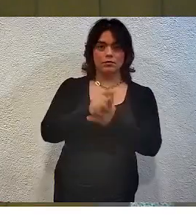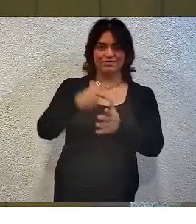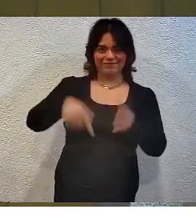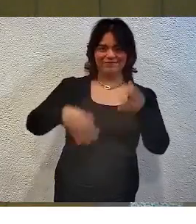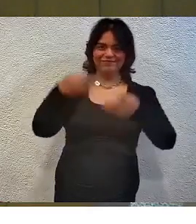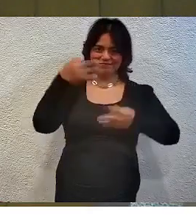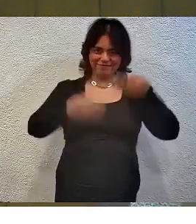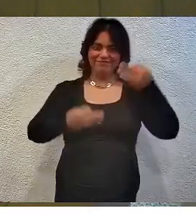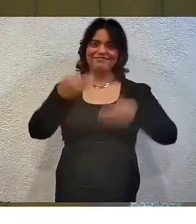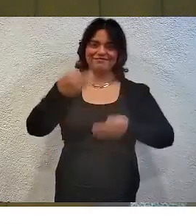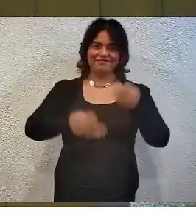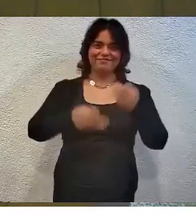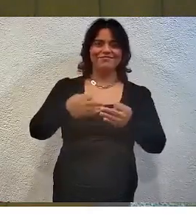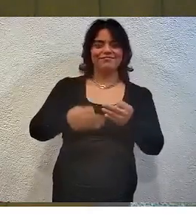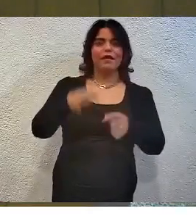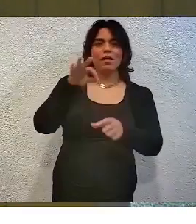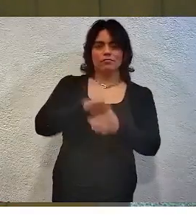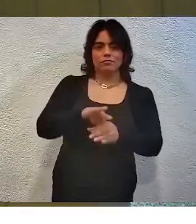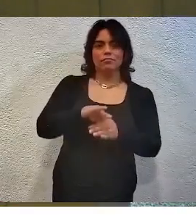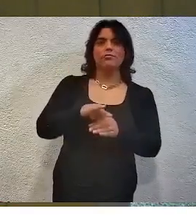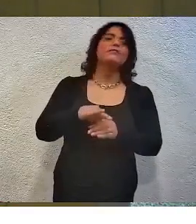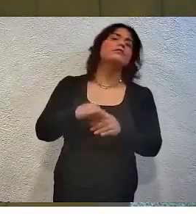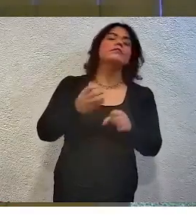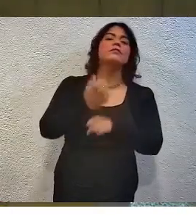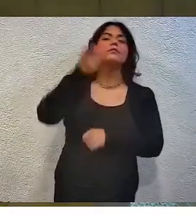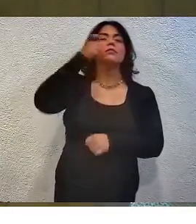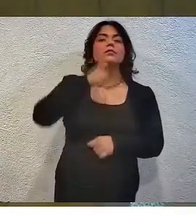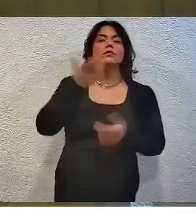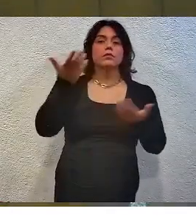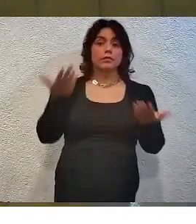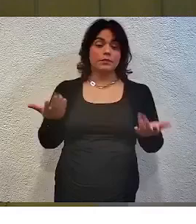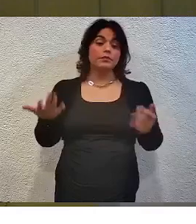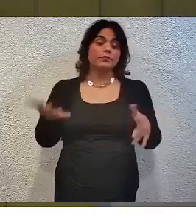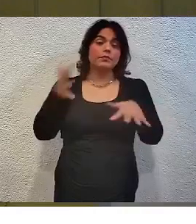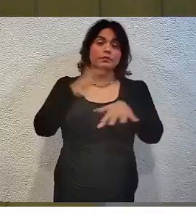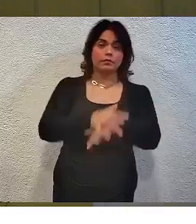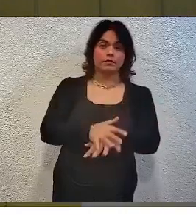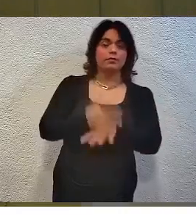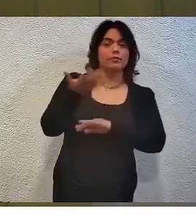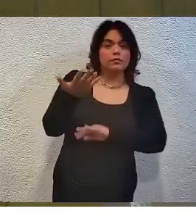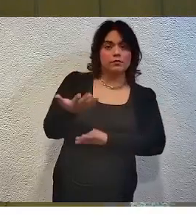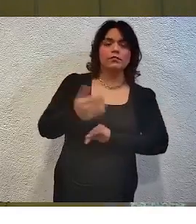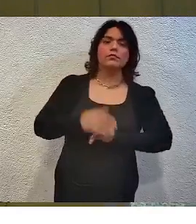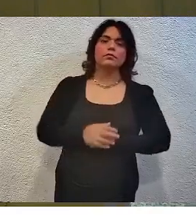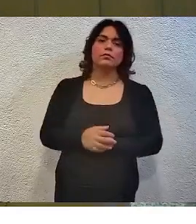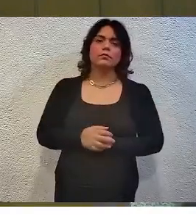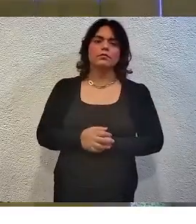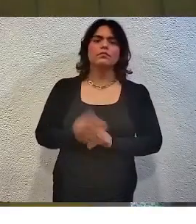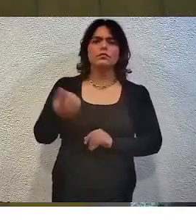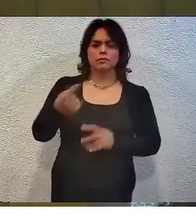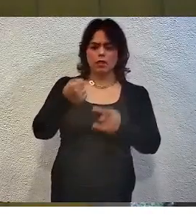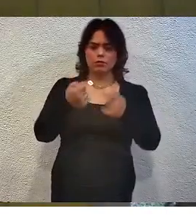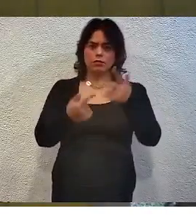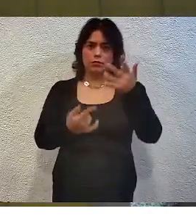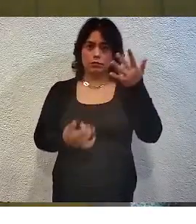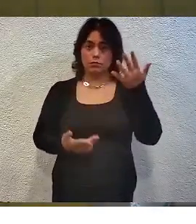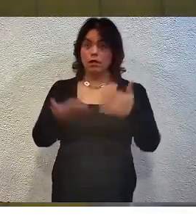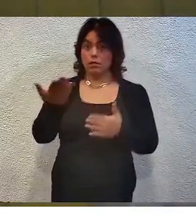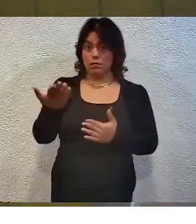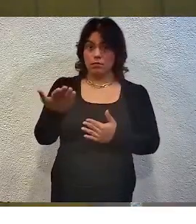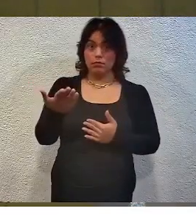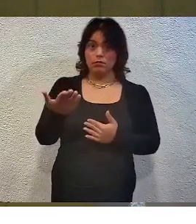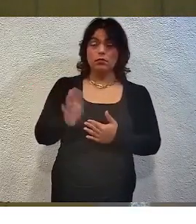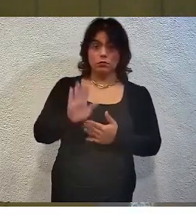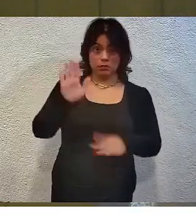del Estado de Guerrero, interpretados de forma sistemática y funcional, pongo a su consideración la lista de los asuntos a discutirse en la